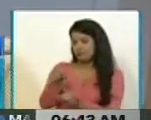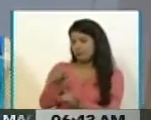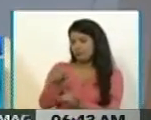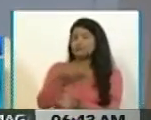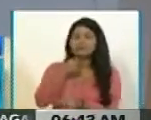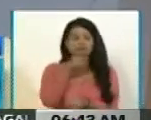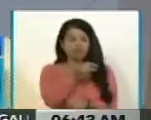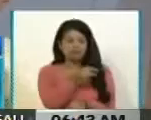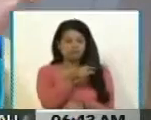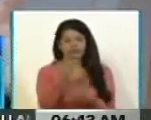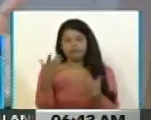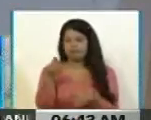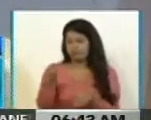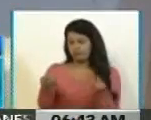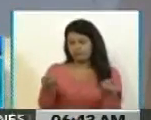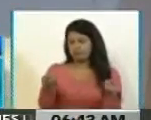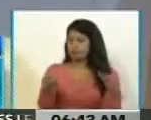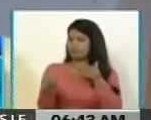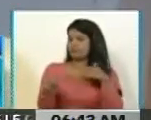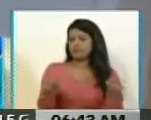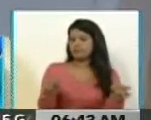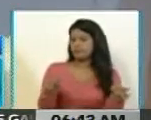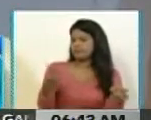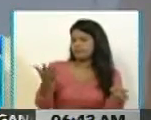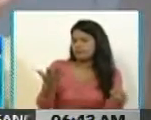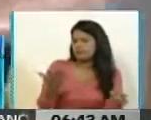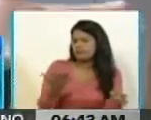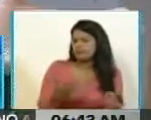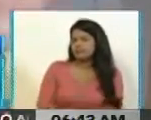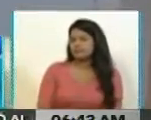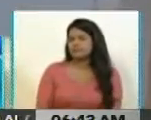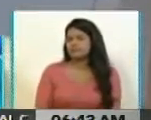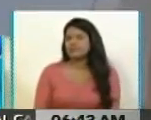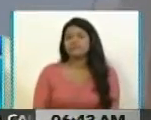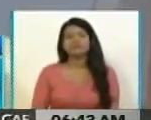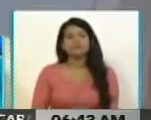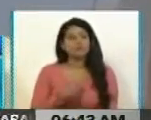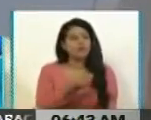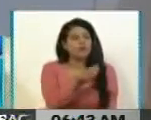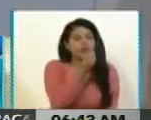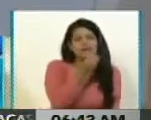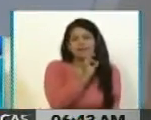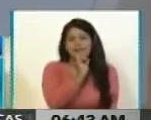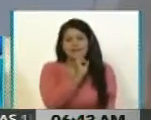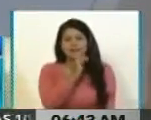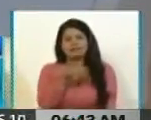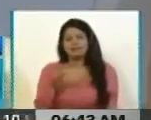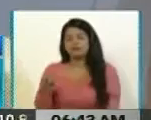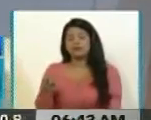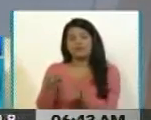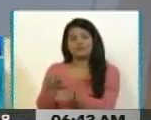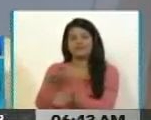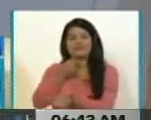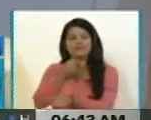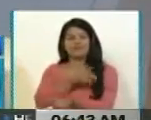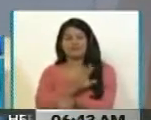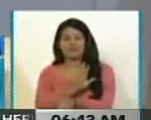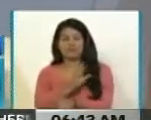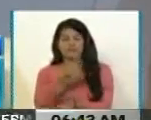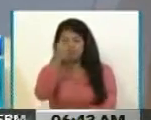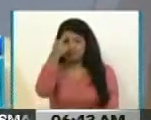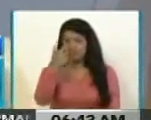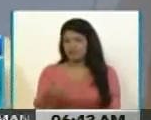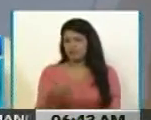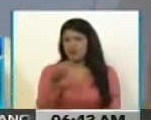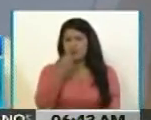qué me gusta esto y no me gusta aquello? ¿Ves? Si no lo has probado ni siquiera. Bueno, yo he probado cantidad de